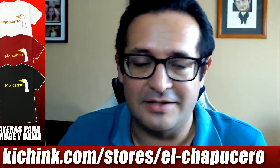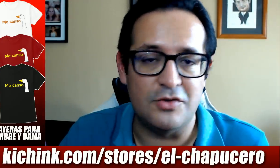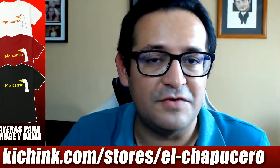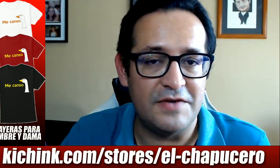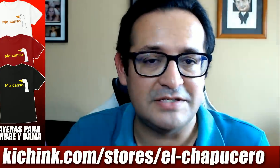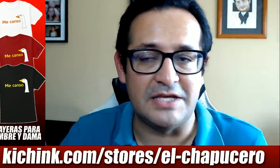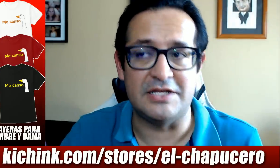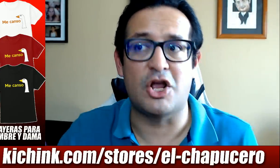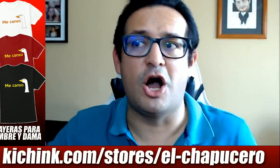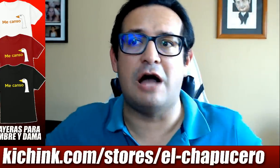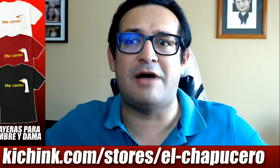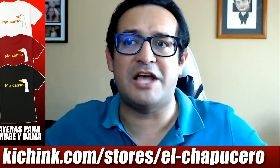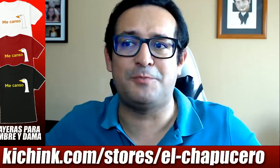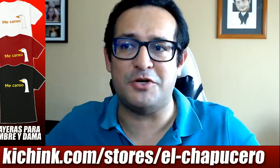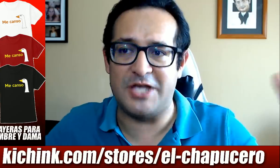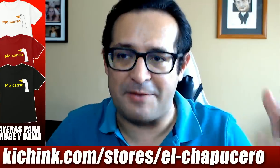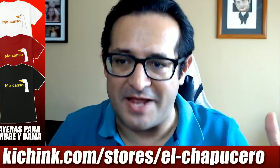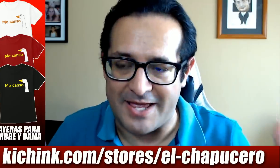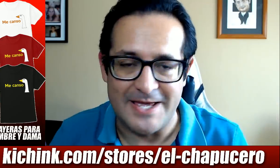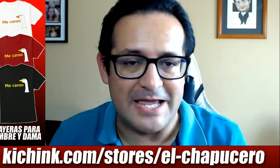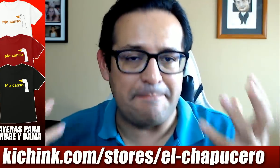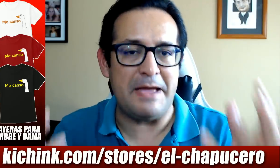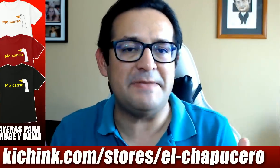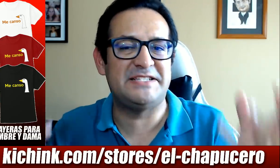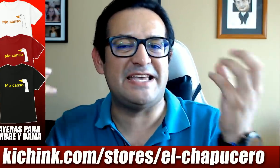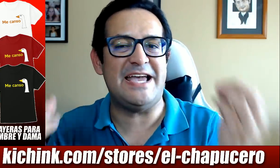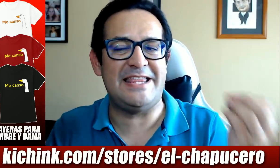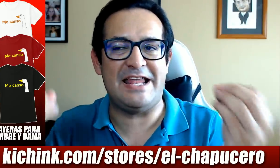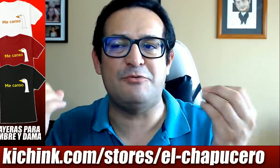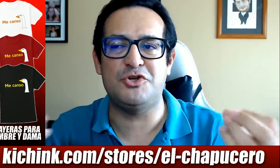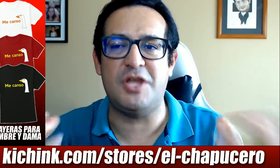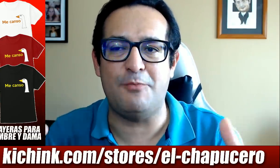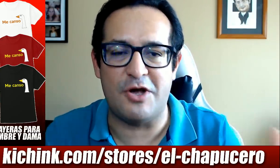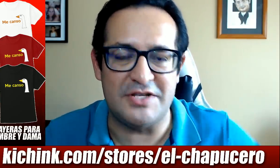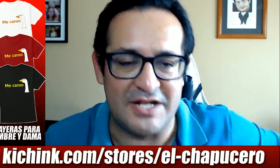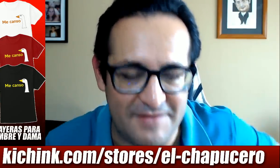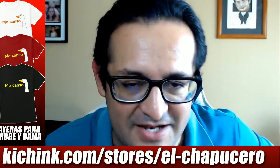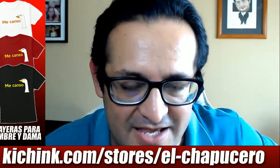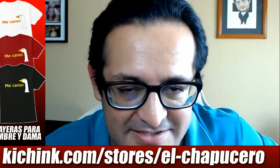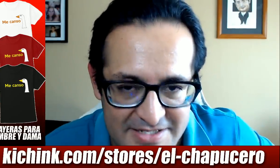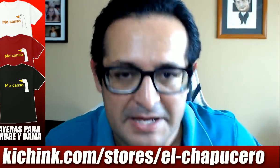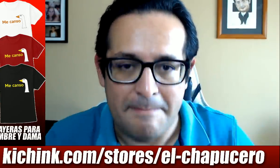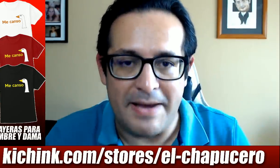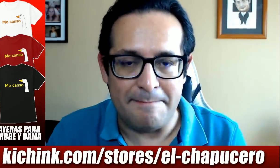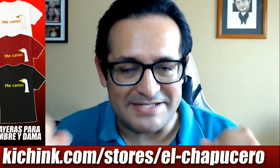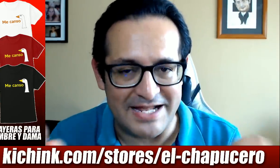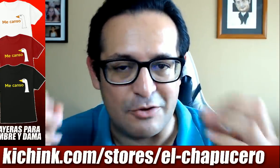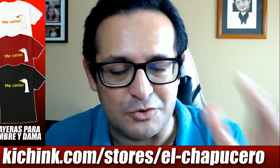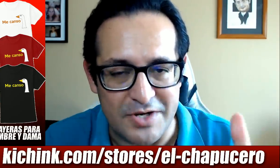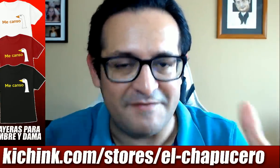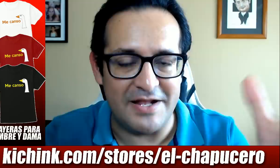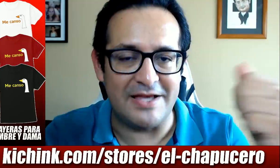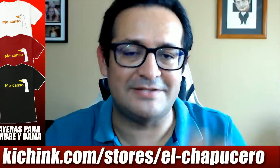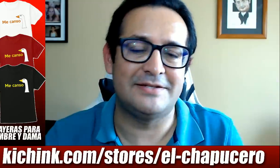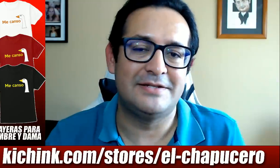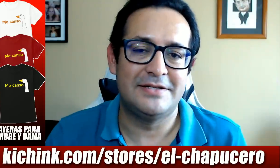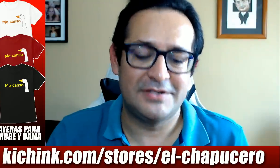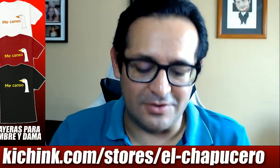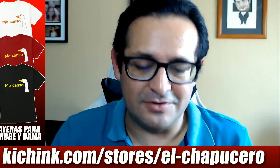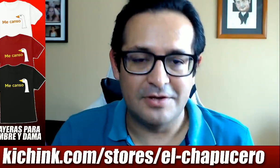entre los que dicen global puedo seguir lo que pemex que ya tiene mucho tiempo que nace refinerías va a empezar a construir refinerías